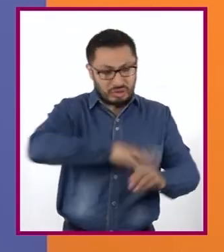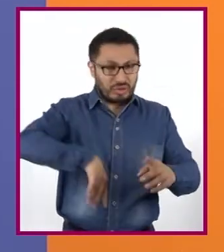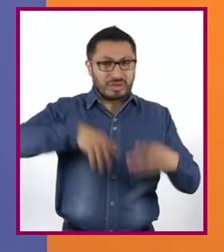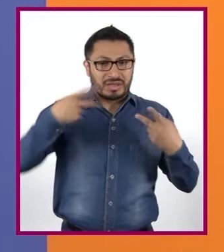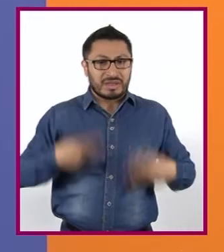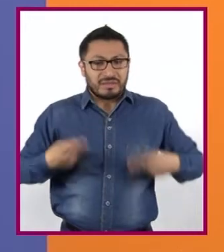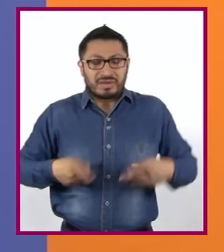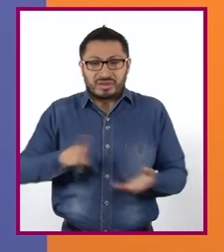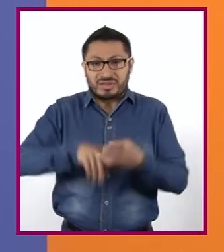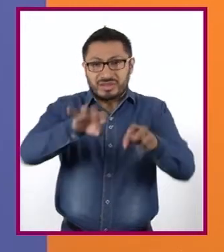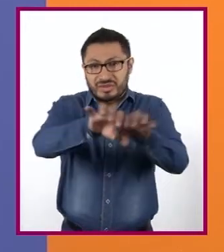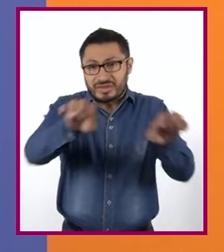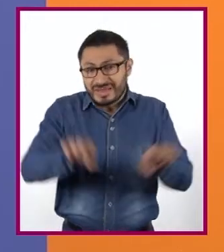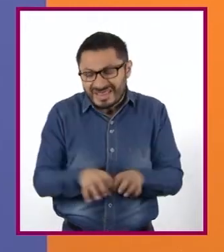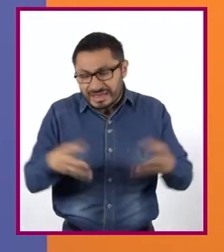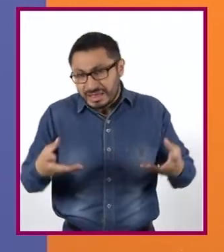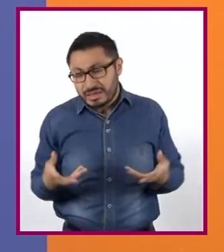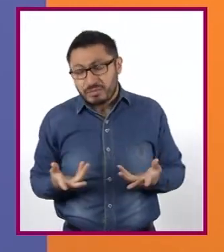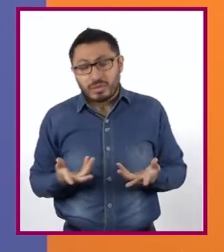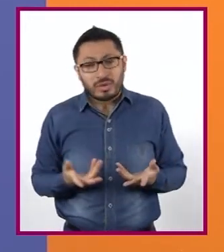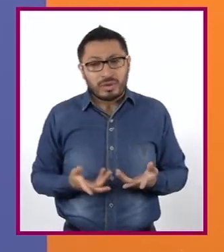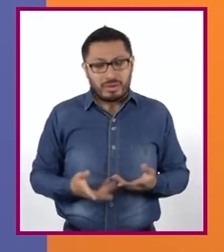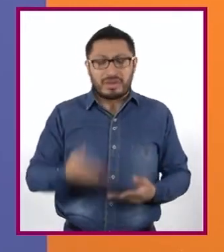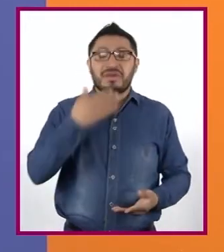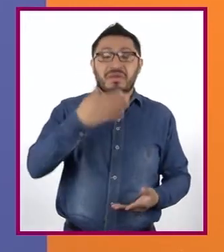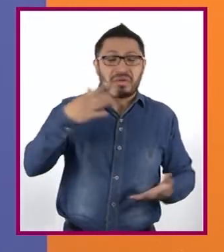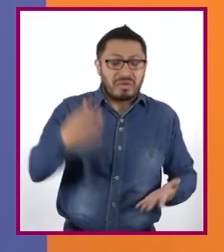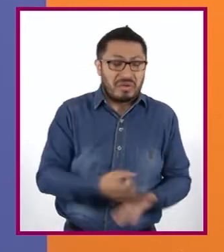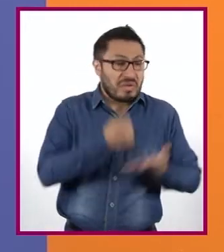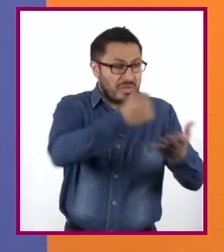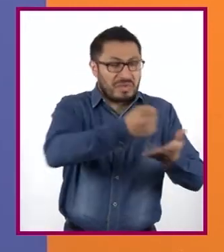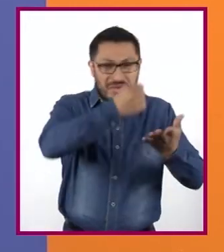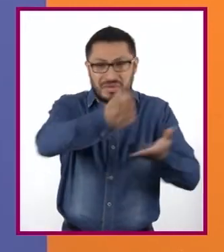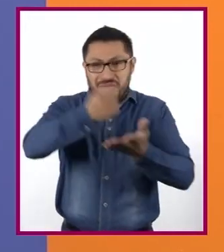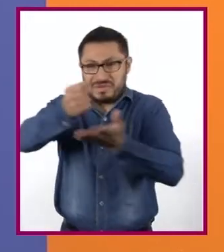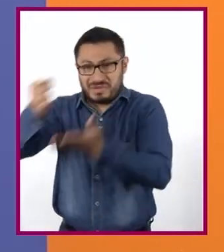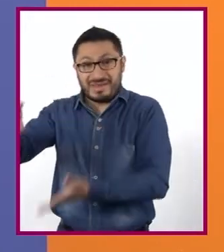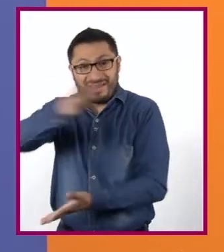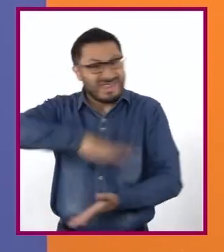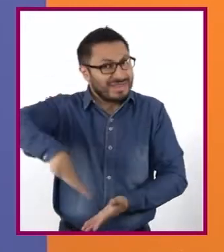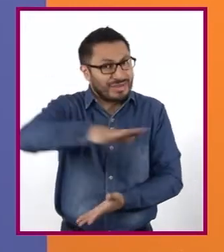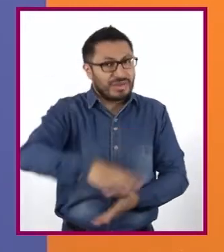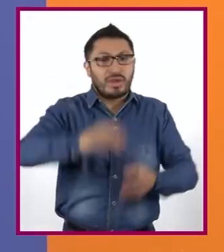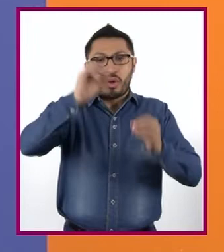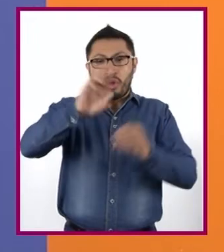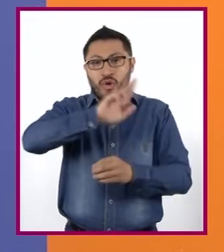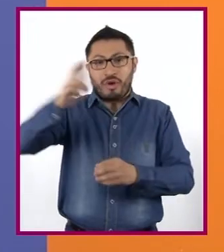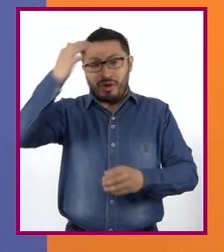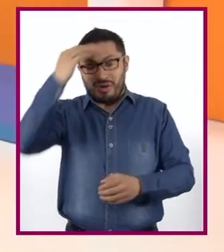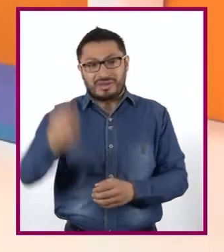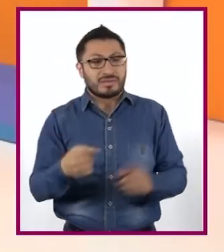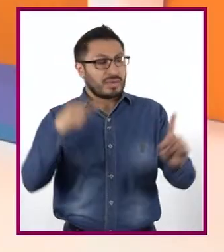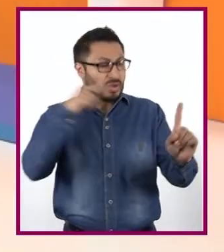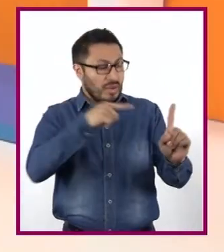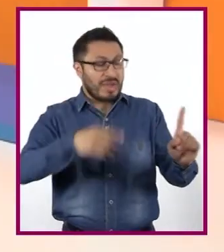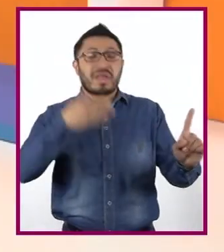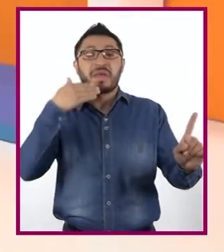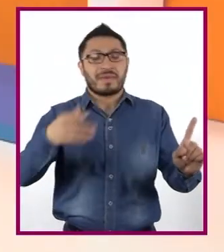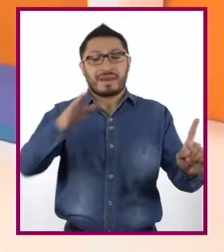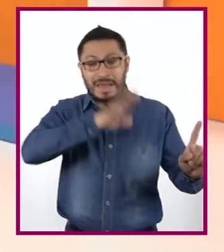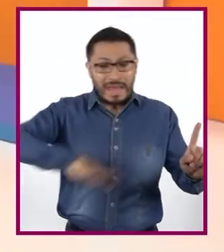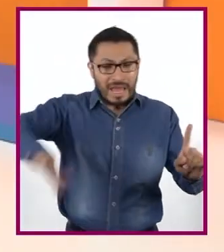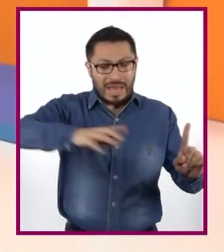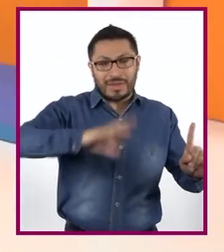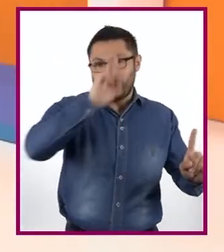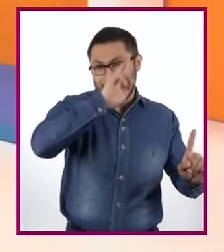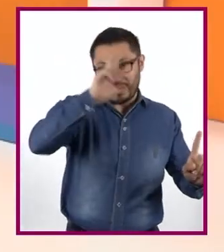un buen partido, o que se hiciera un reconocimiento cuando alguno ayudara a sus compañeros, cuando todos colaboren.